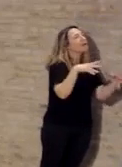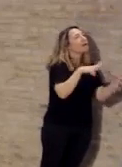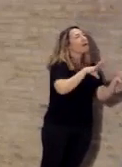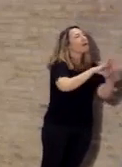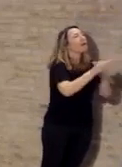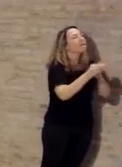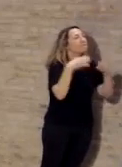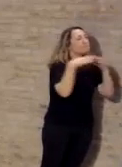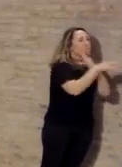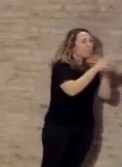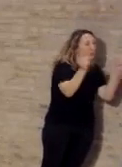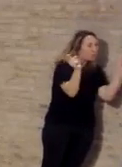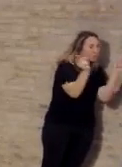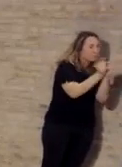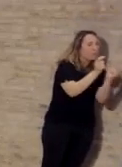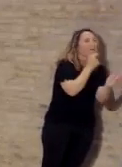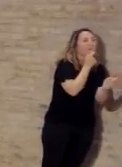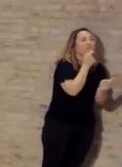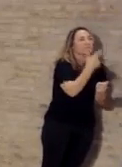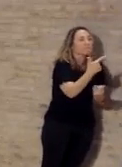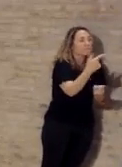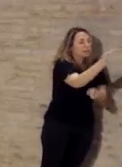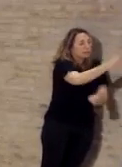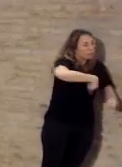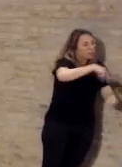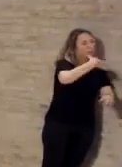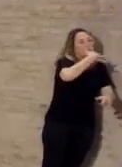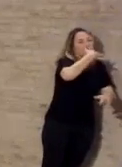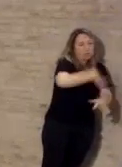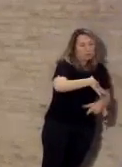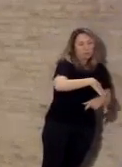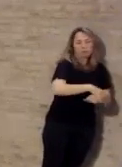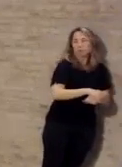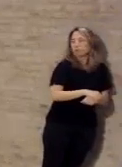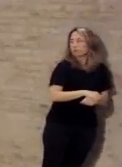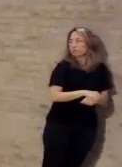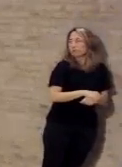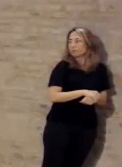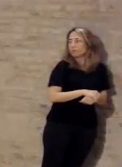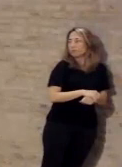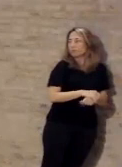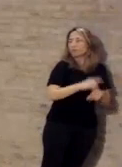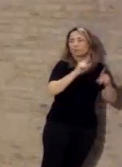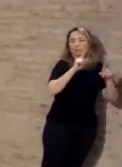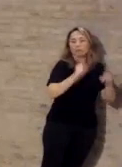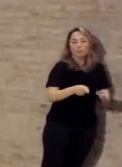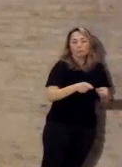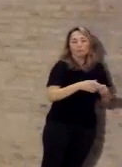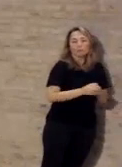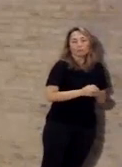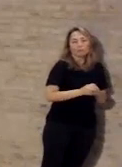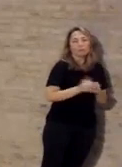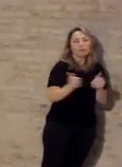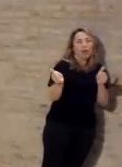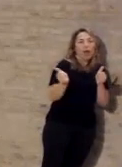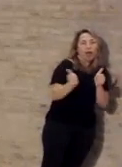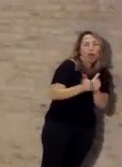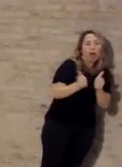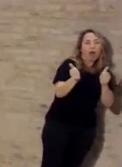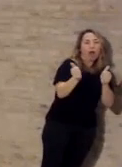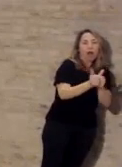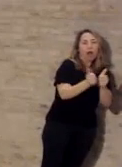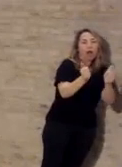lenguaje sencillo para que podamos entender lo que están diciendo eh tienen que garantizar los